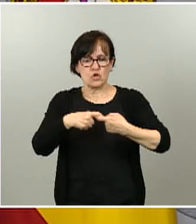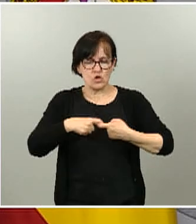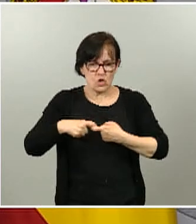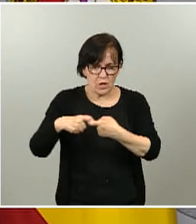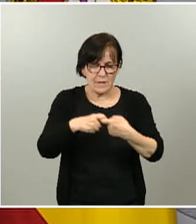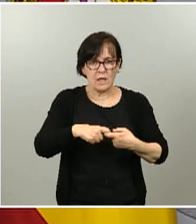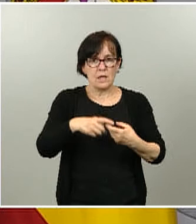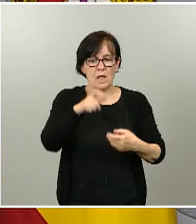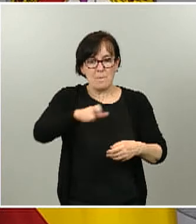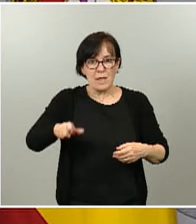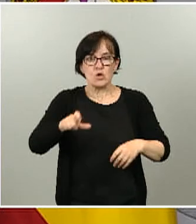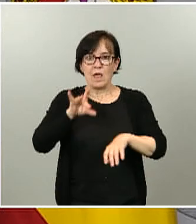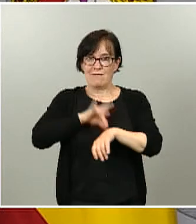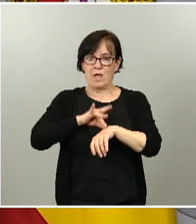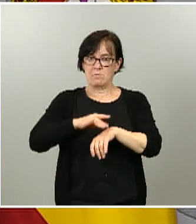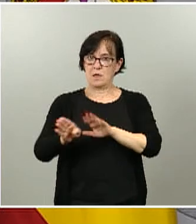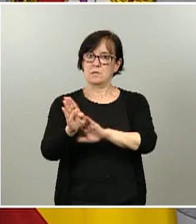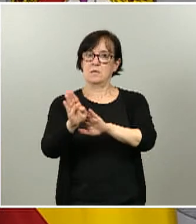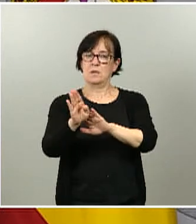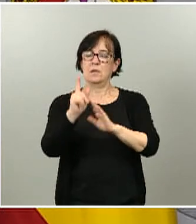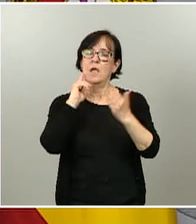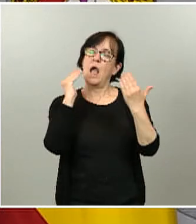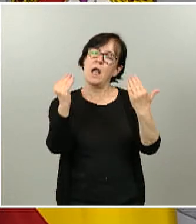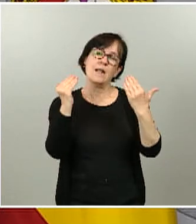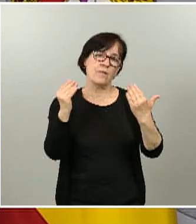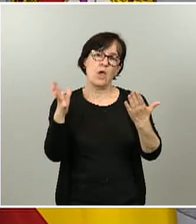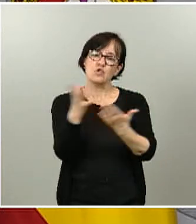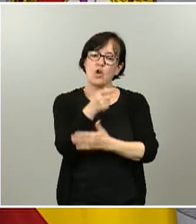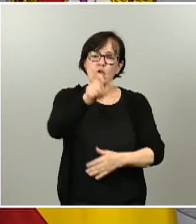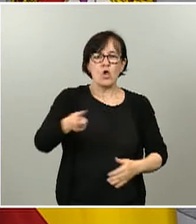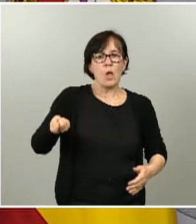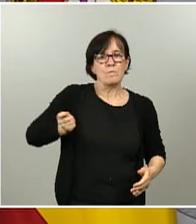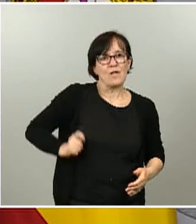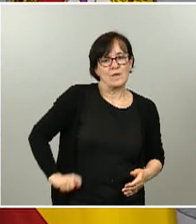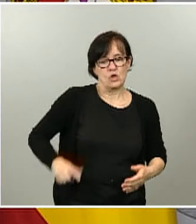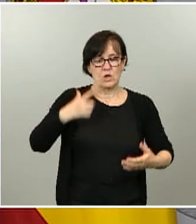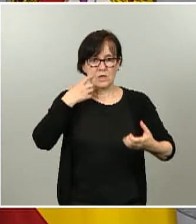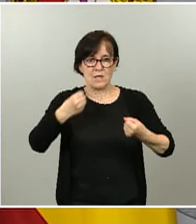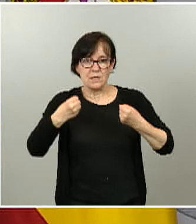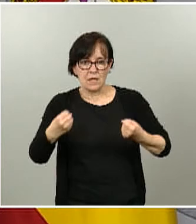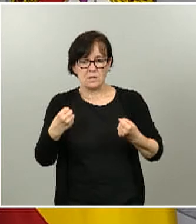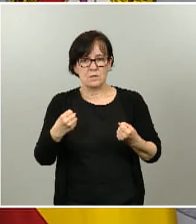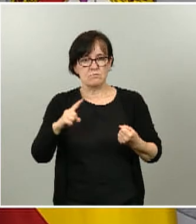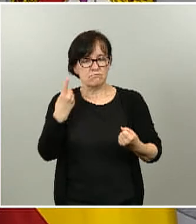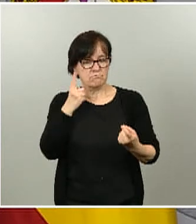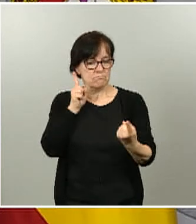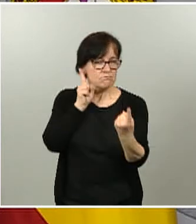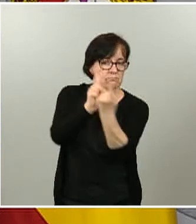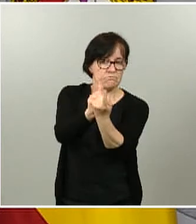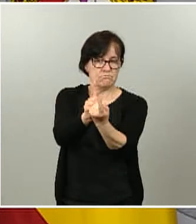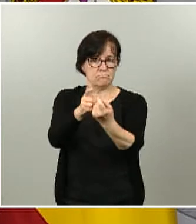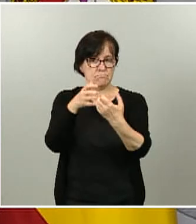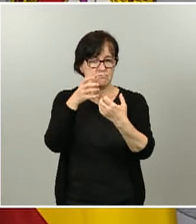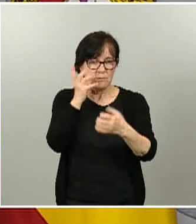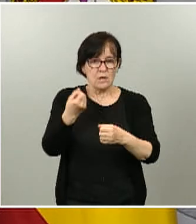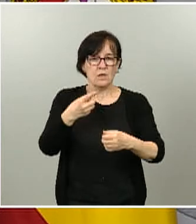enfermas y tiene un agradecimiento a todos los profesionales sanitarios, a los que han estado en primera línea de batalla, a los cuerpos y fuerzas de seguridad,